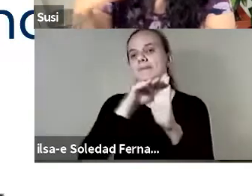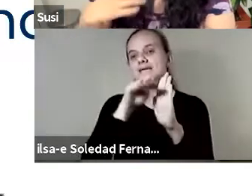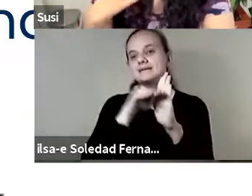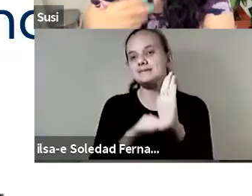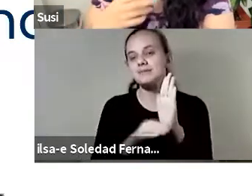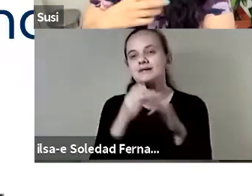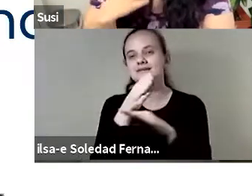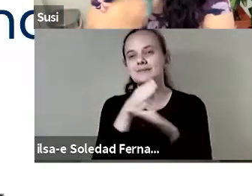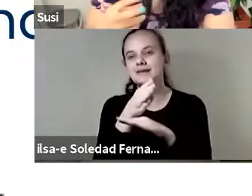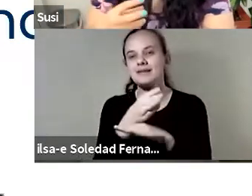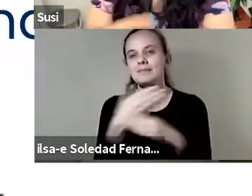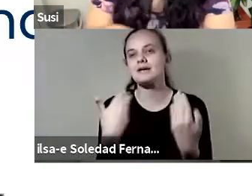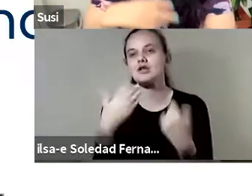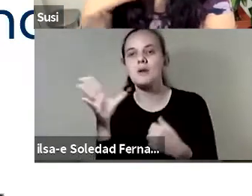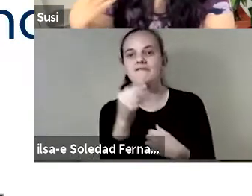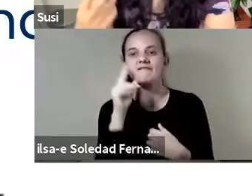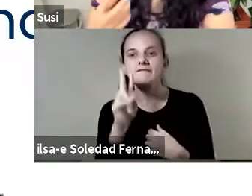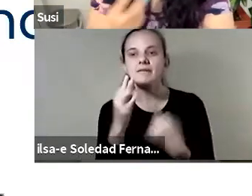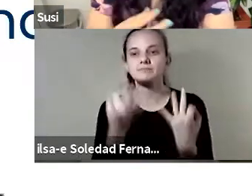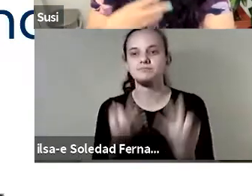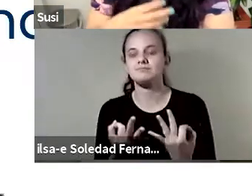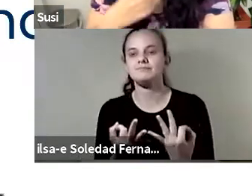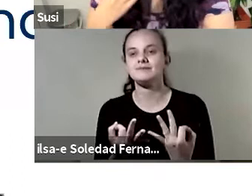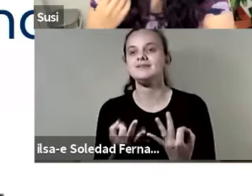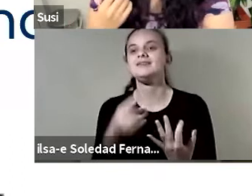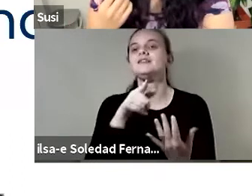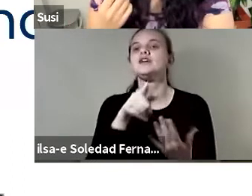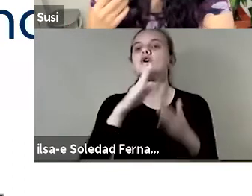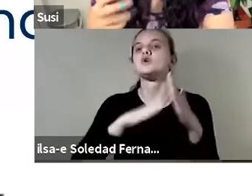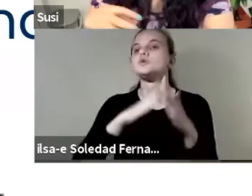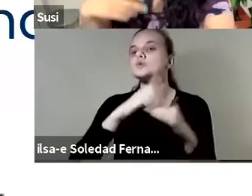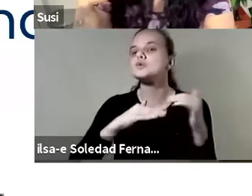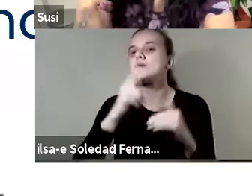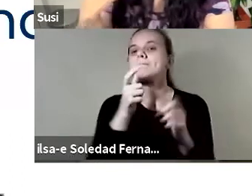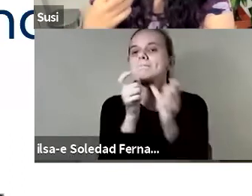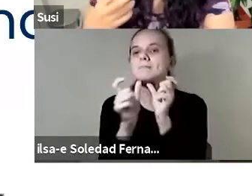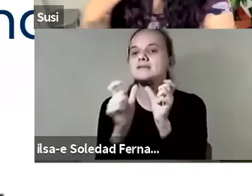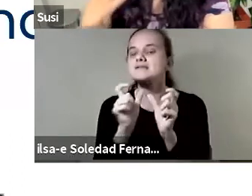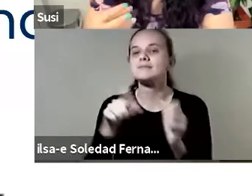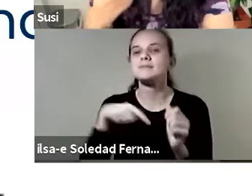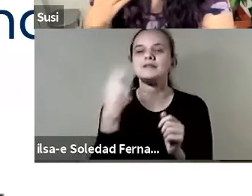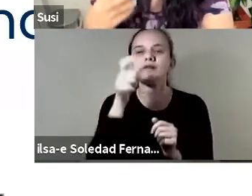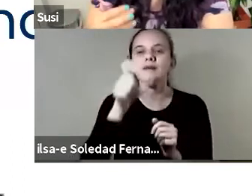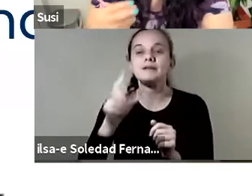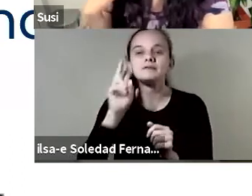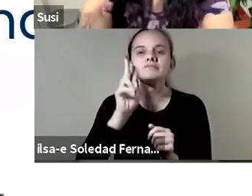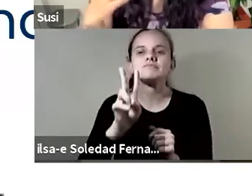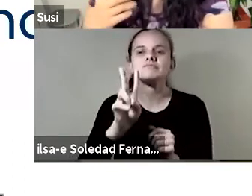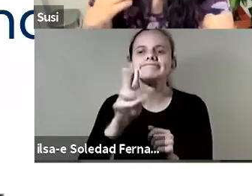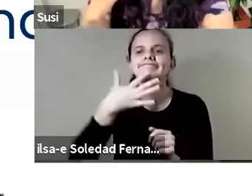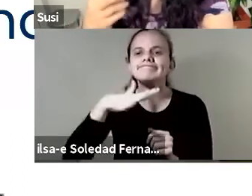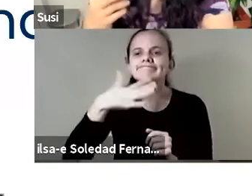generan mucho contraste con el ambiente. Sí, son todos principios también que tienen que ver con la accesibilidad y que se aplican en ese punto